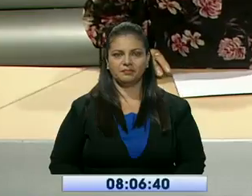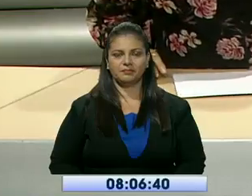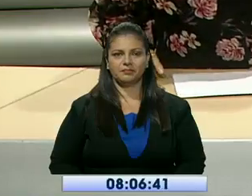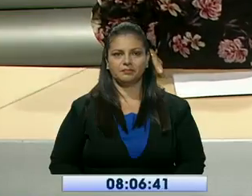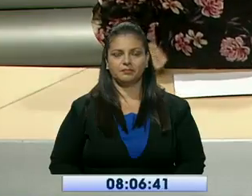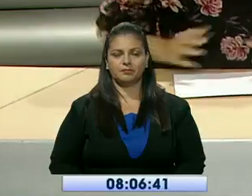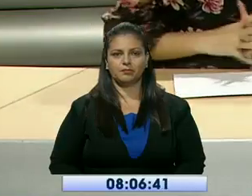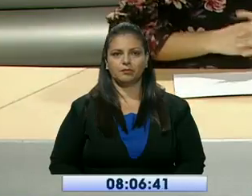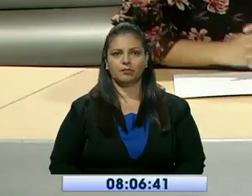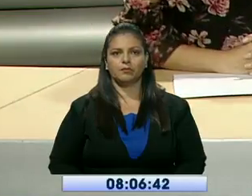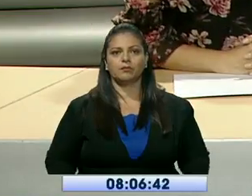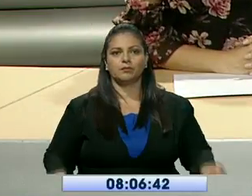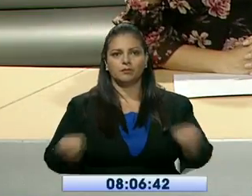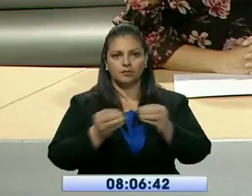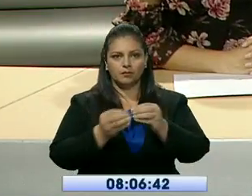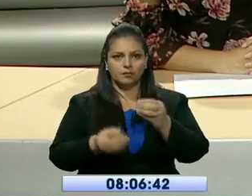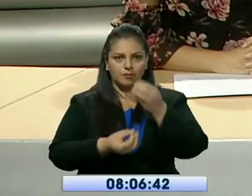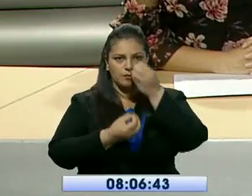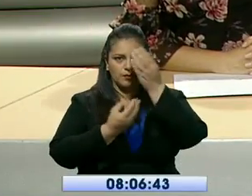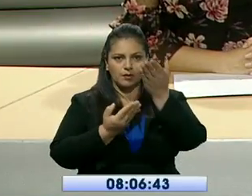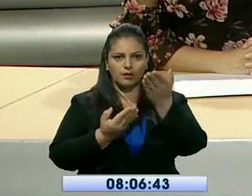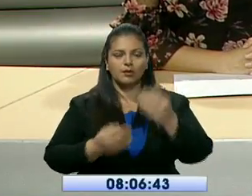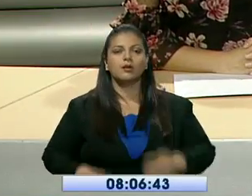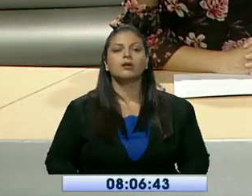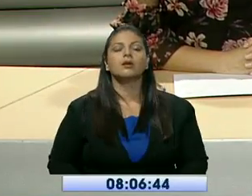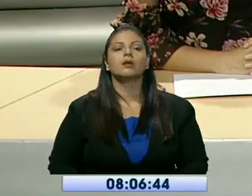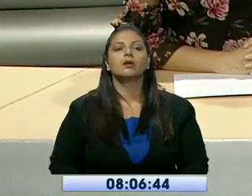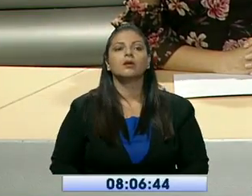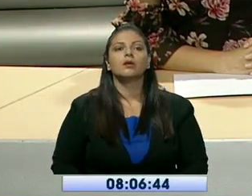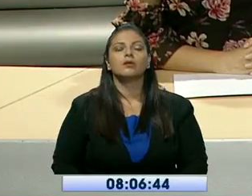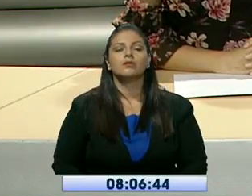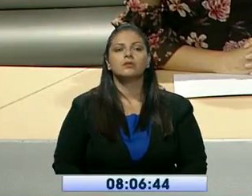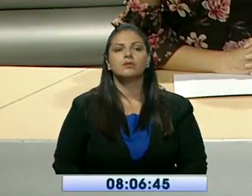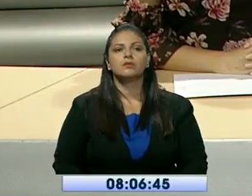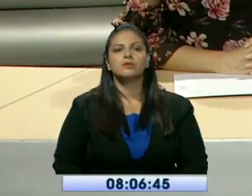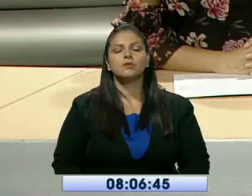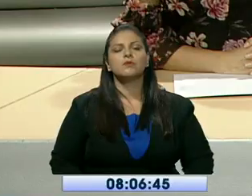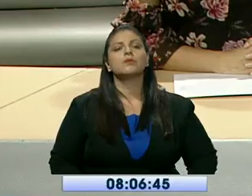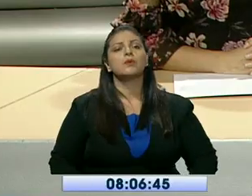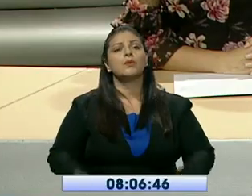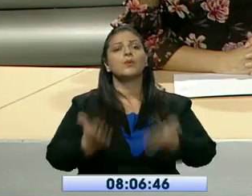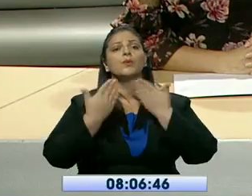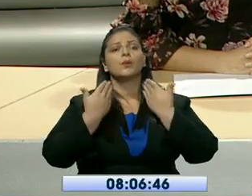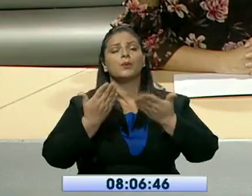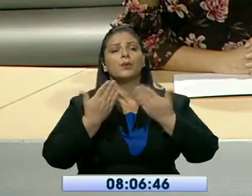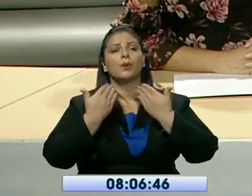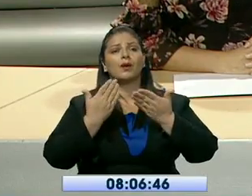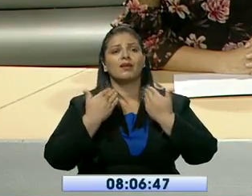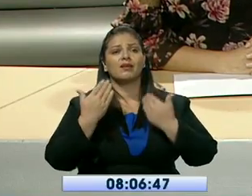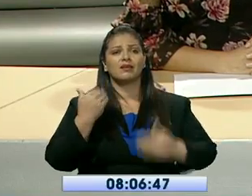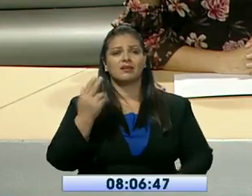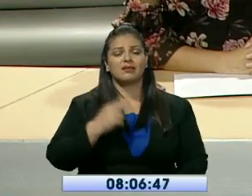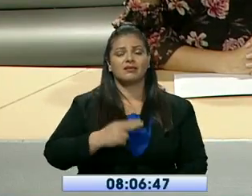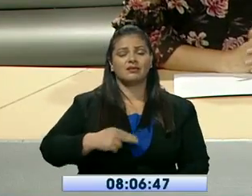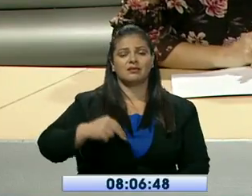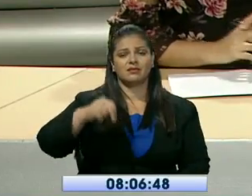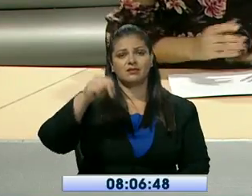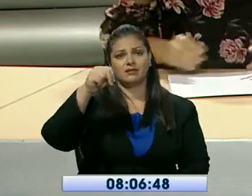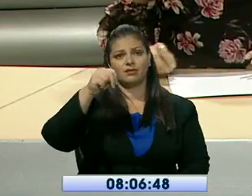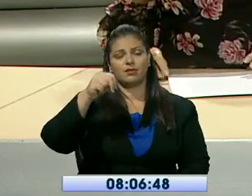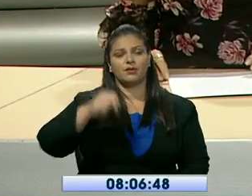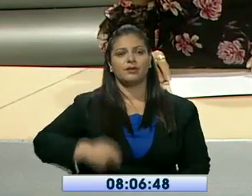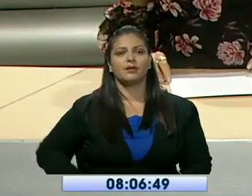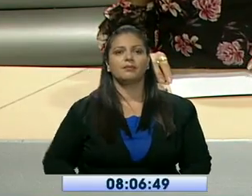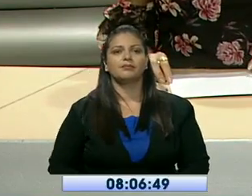Bueno, vamos con más información. Un joven de 26 años de edad fue acribillado por presuntos sicarios cuando se encontraba frente a la casa de